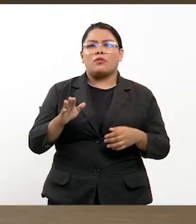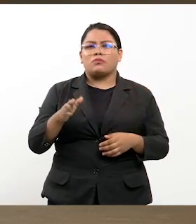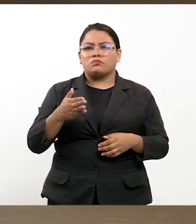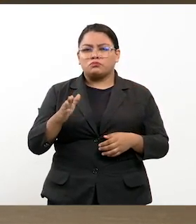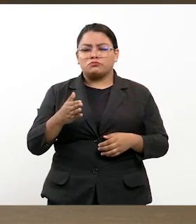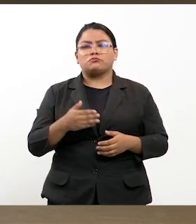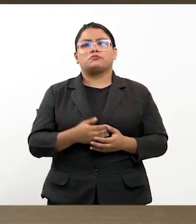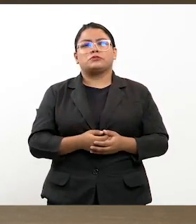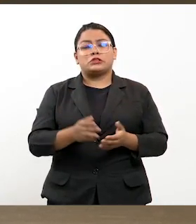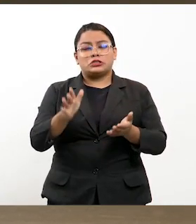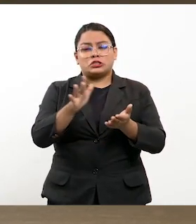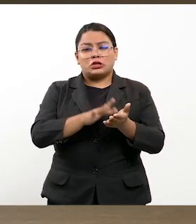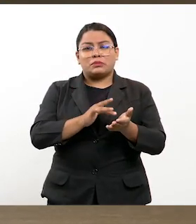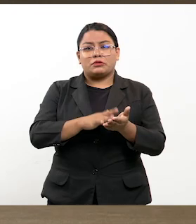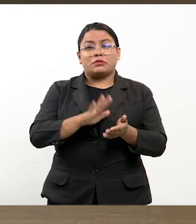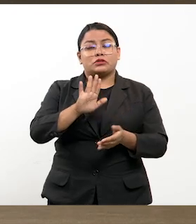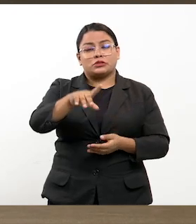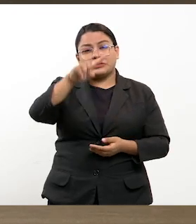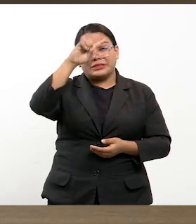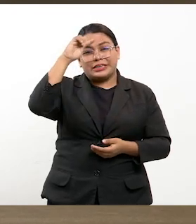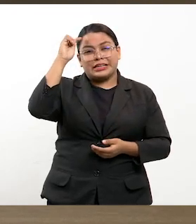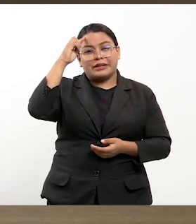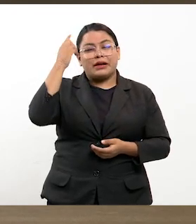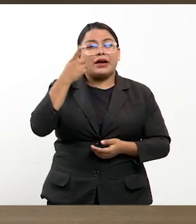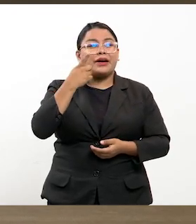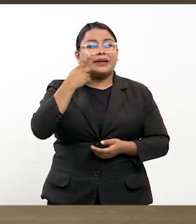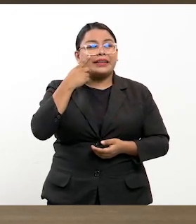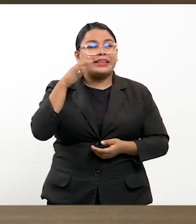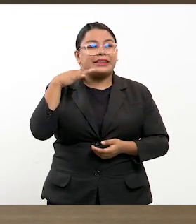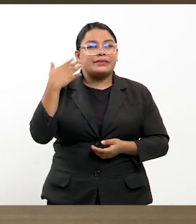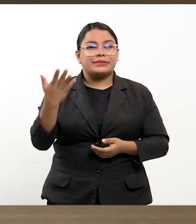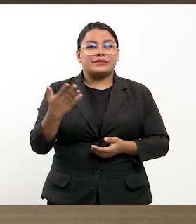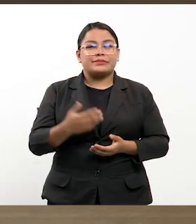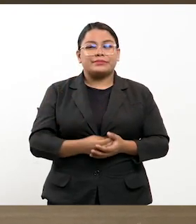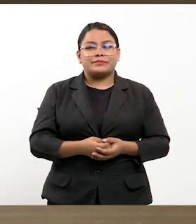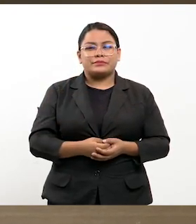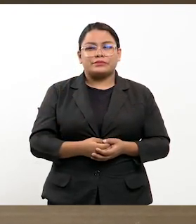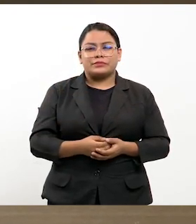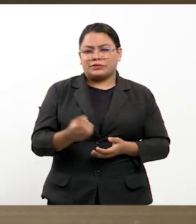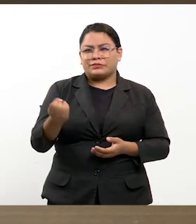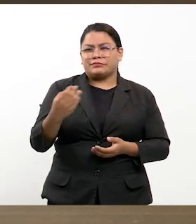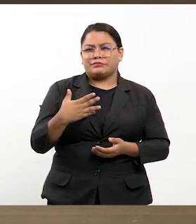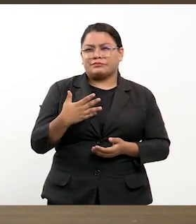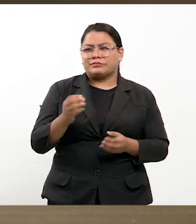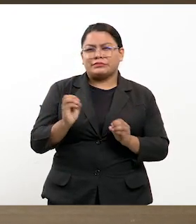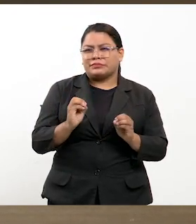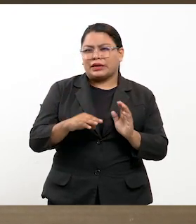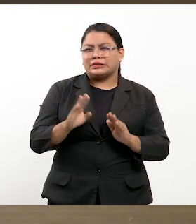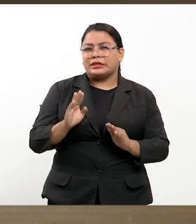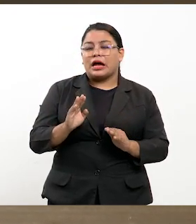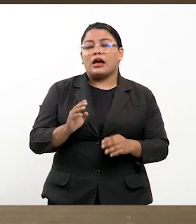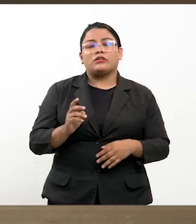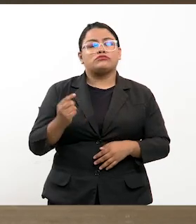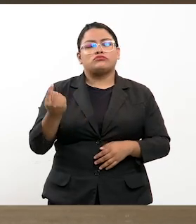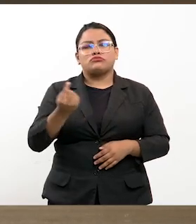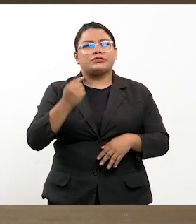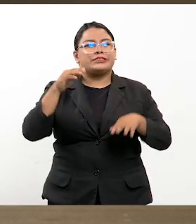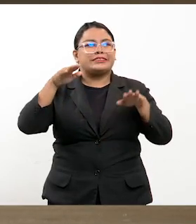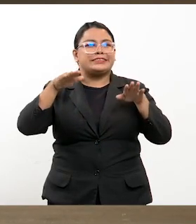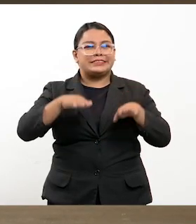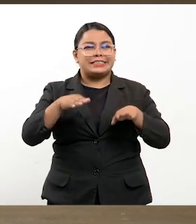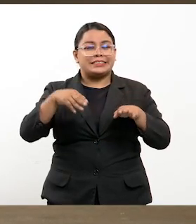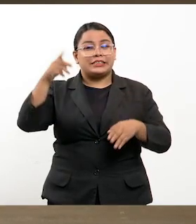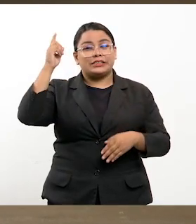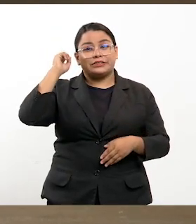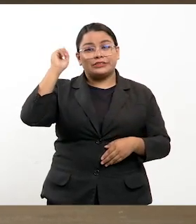mucha utilidad en su área de trabajo. Cuídense y nos vemos en la próxima. ¿Algo más para agregar, Marlene? Bueno, nada más agradecer a